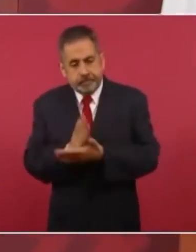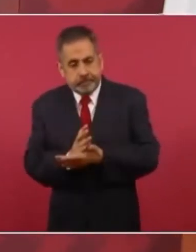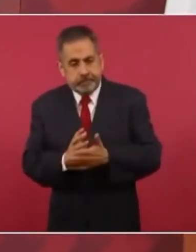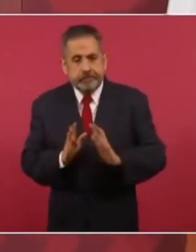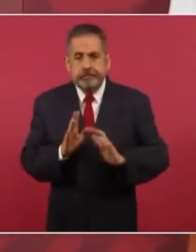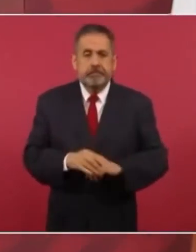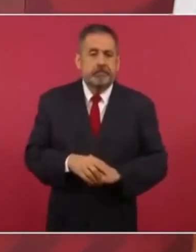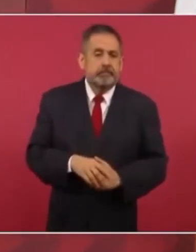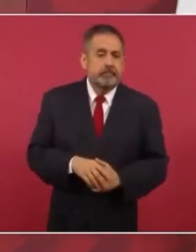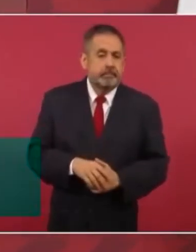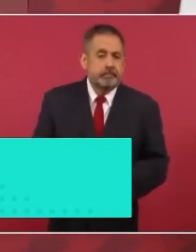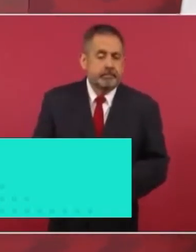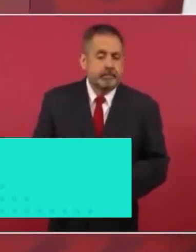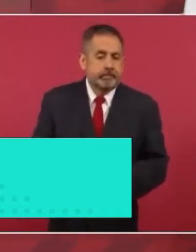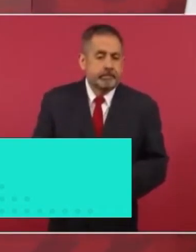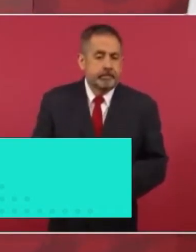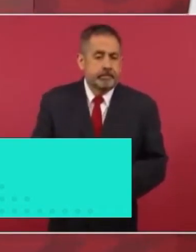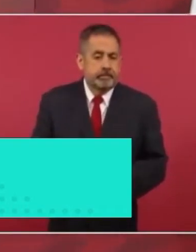pero